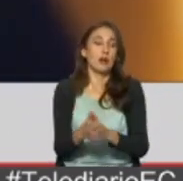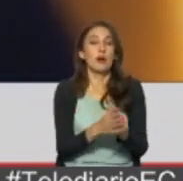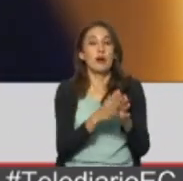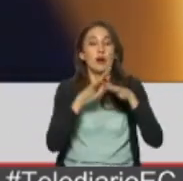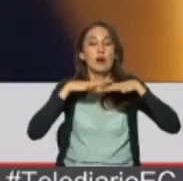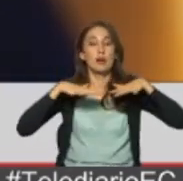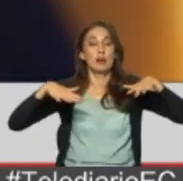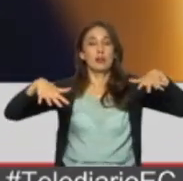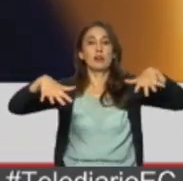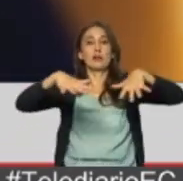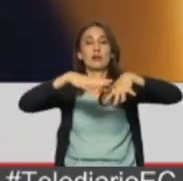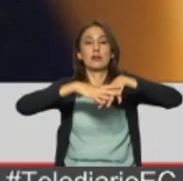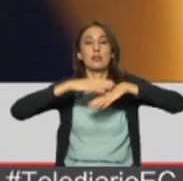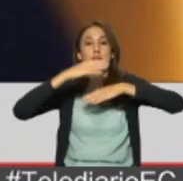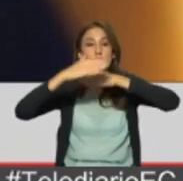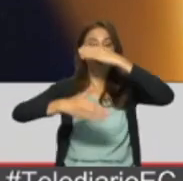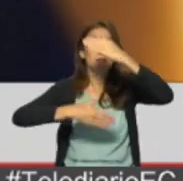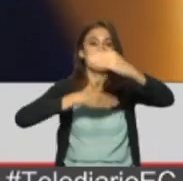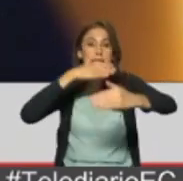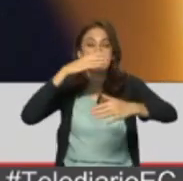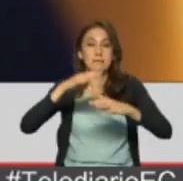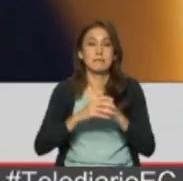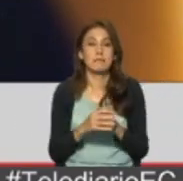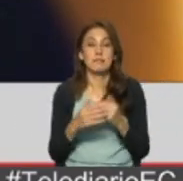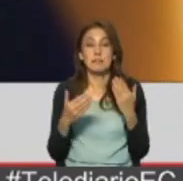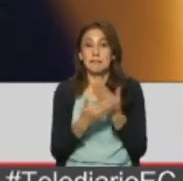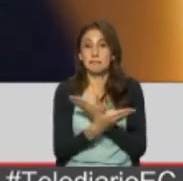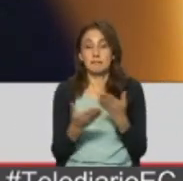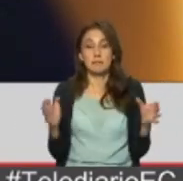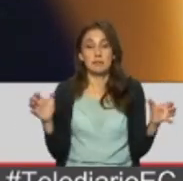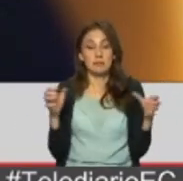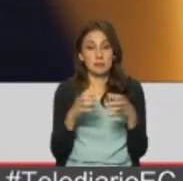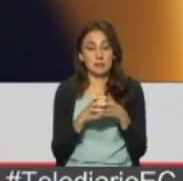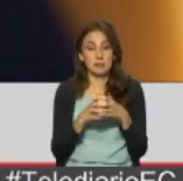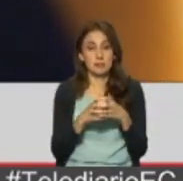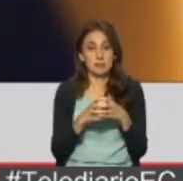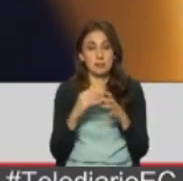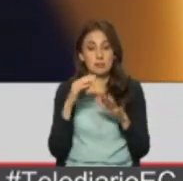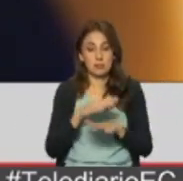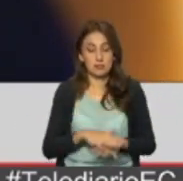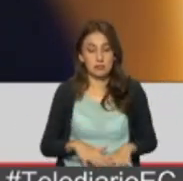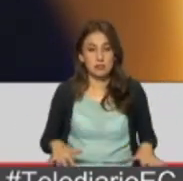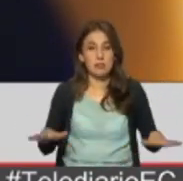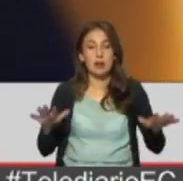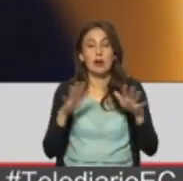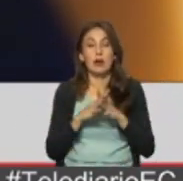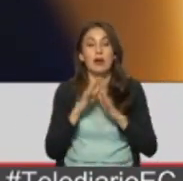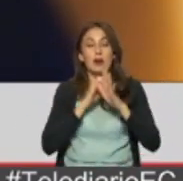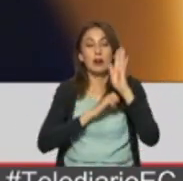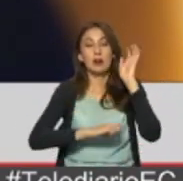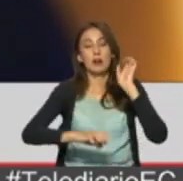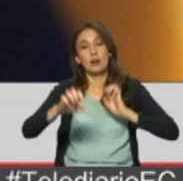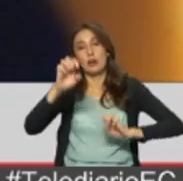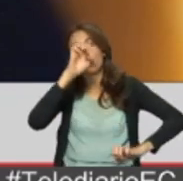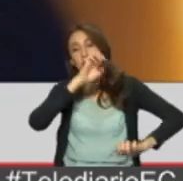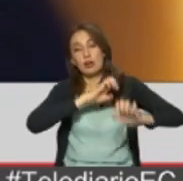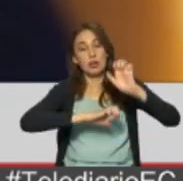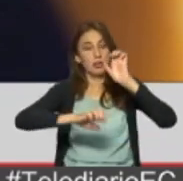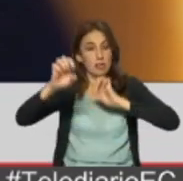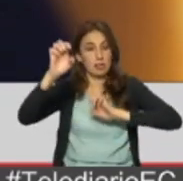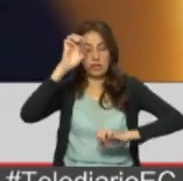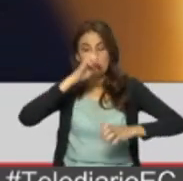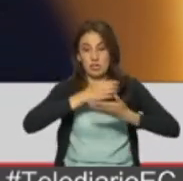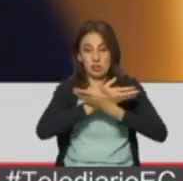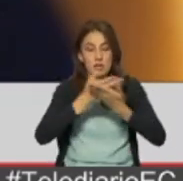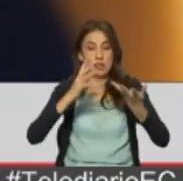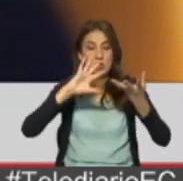la Organización Mundial de Salud, que se reunió con el presidente Xi Jinping y avaló las medidas que han sido adoptadas por